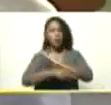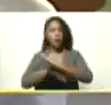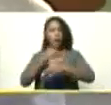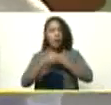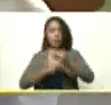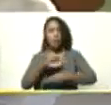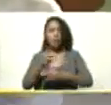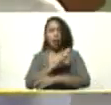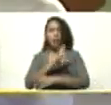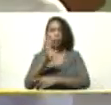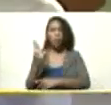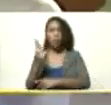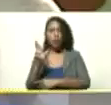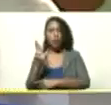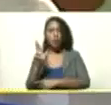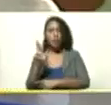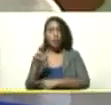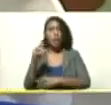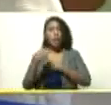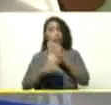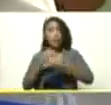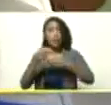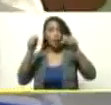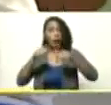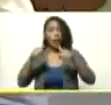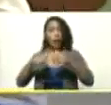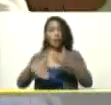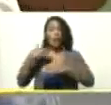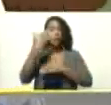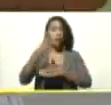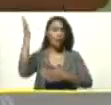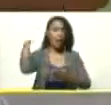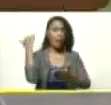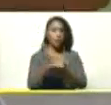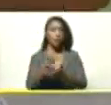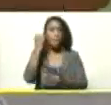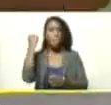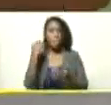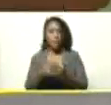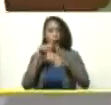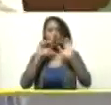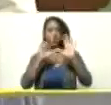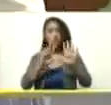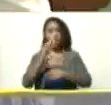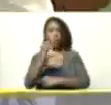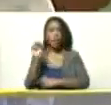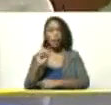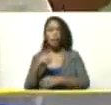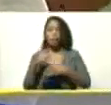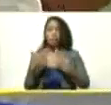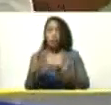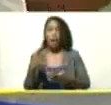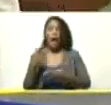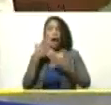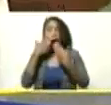colonialistas las repúblicas oligárquicas que surgieron aquí luego de la traición de 1830. Y